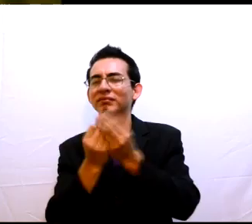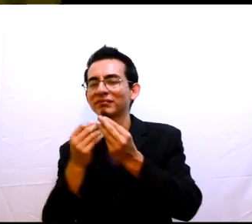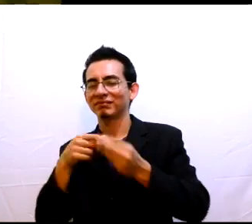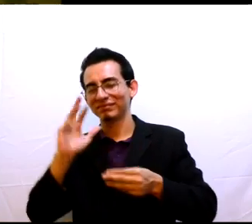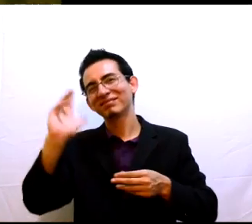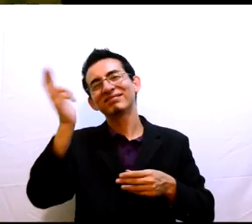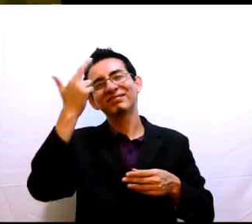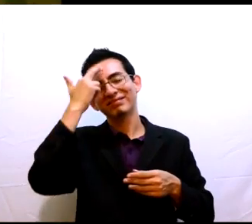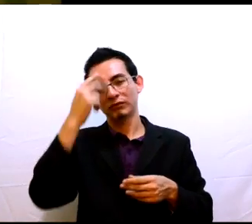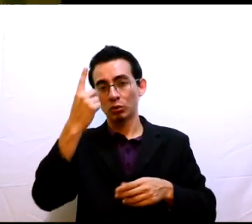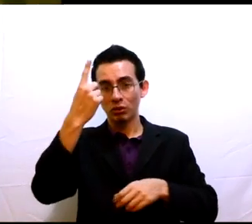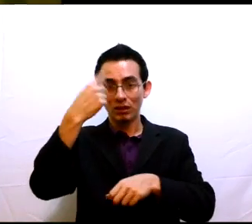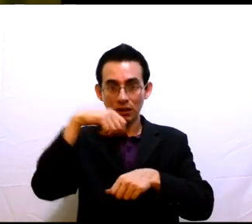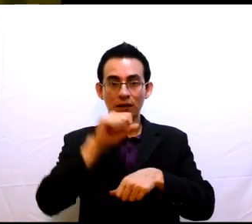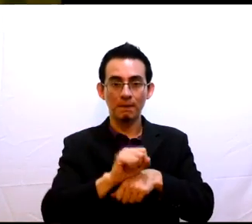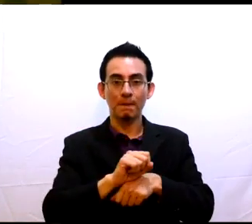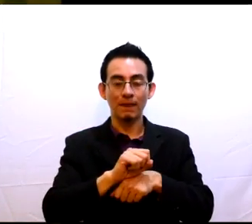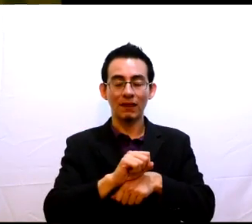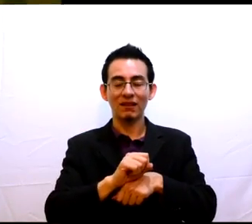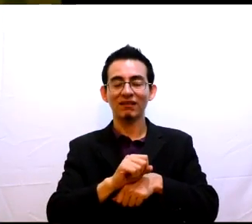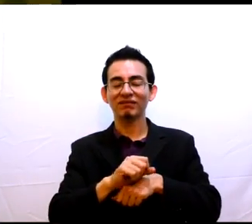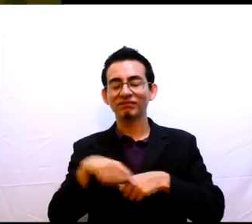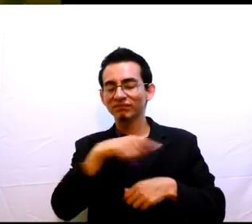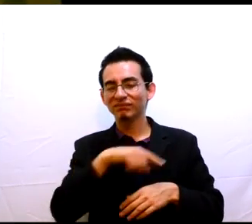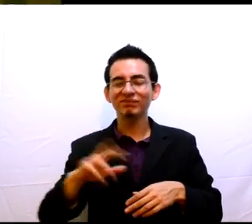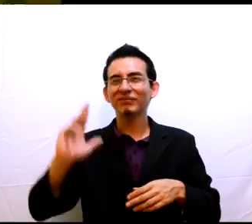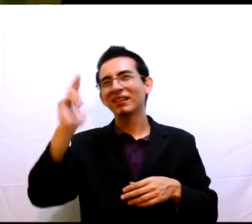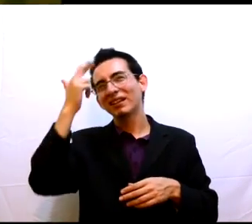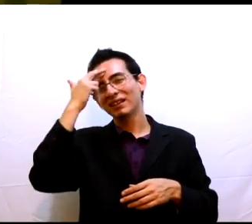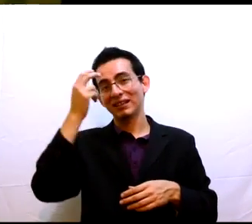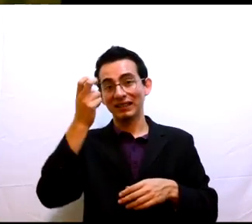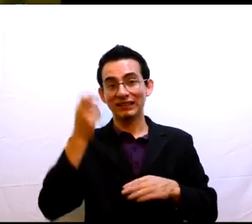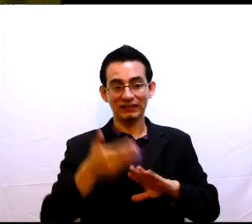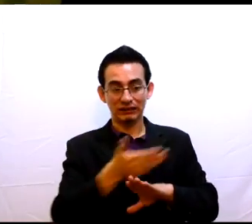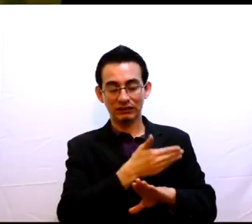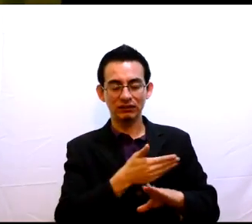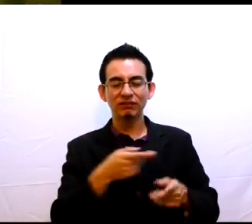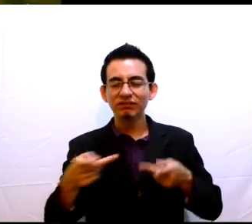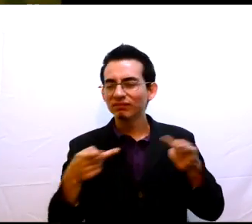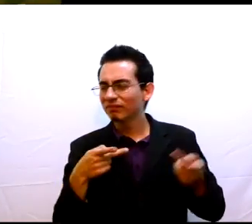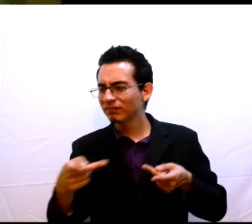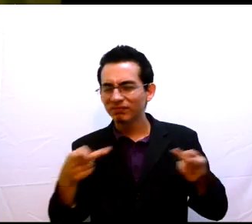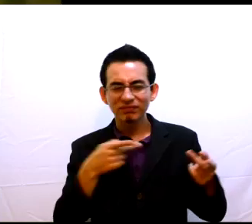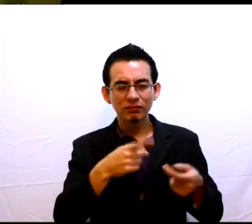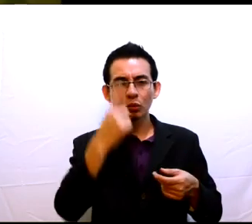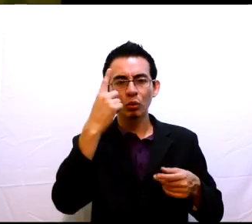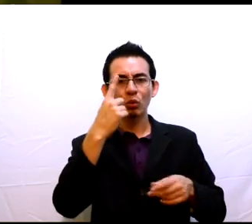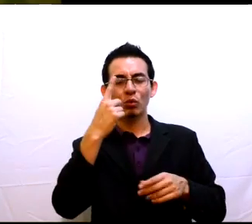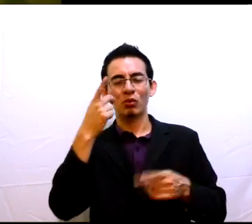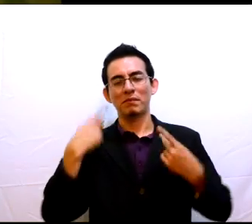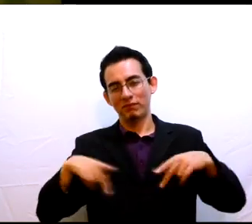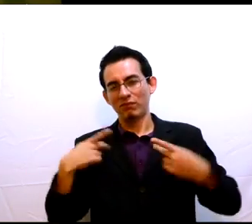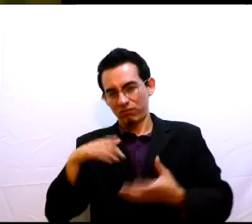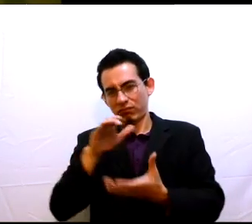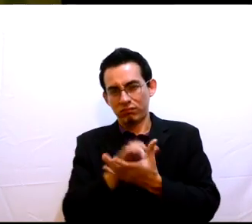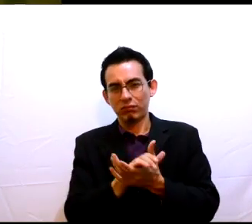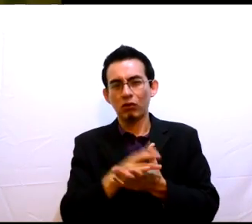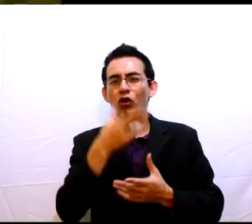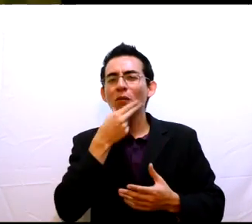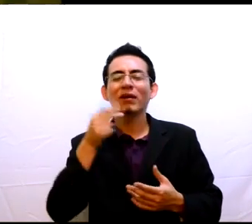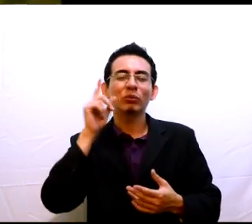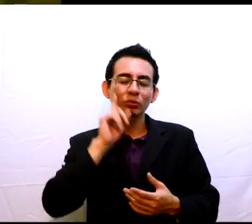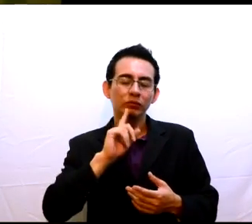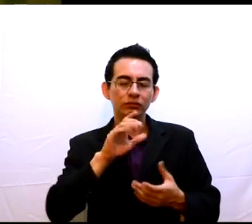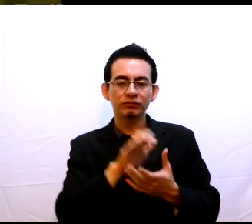se me olvida que una semana de hacer ese evento una familia de la congregación matrimonio me